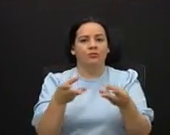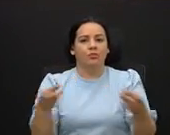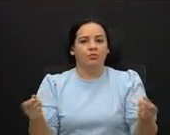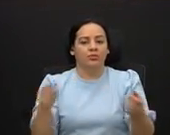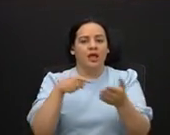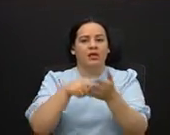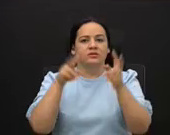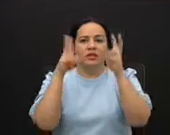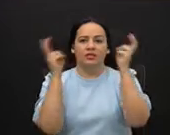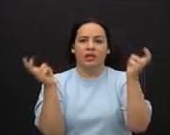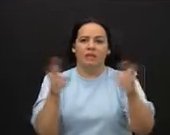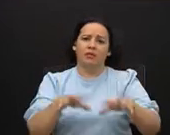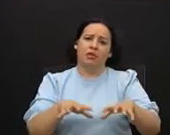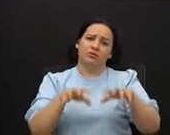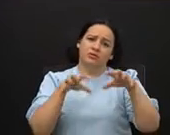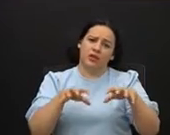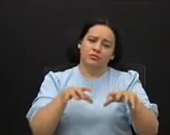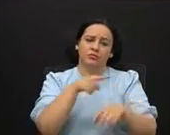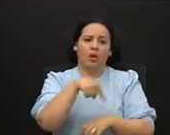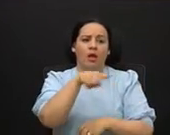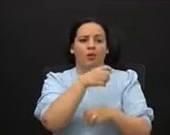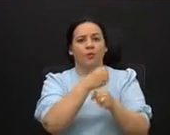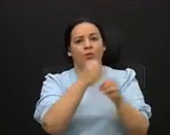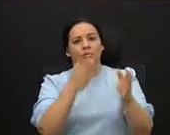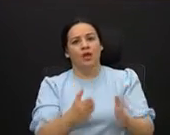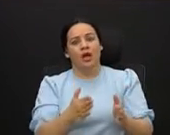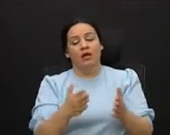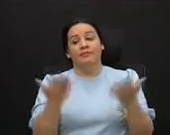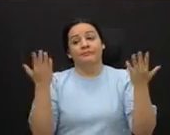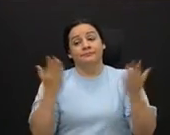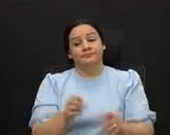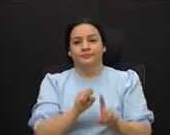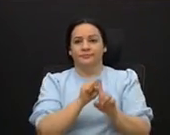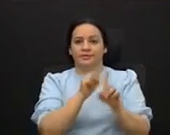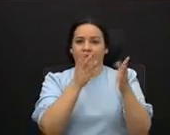ese tema tan tenso a los funcionarios. Ah, vaya sindicato.